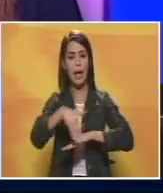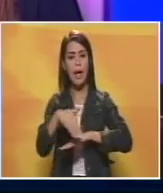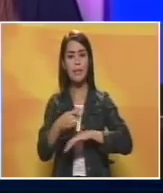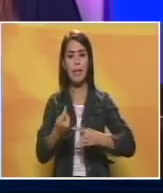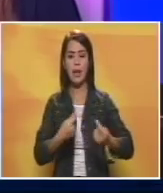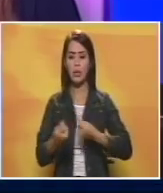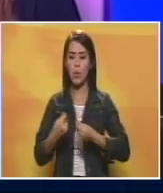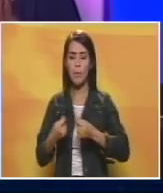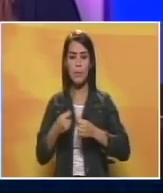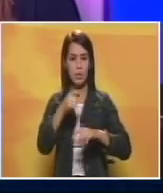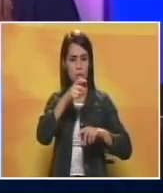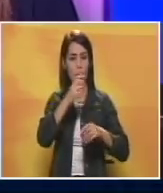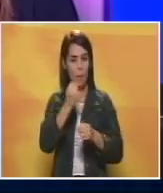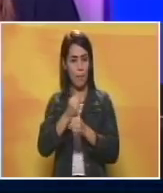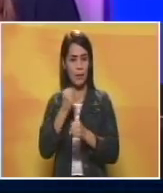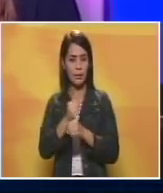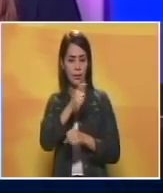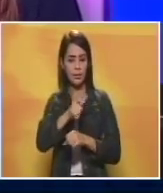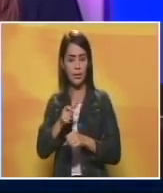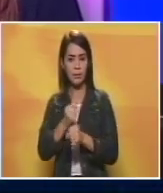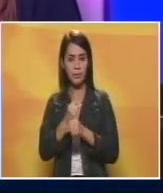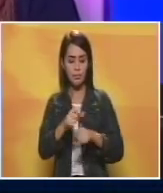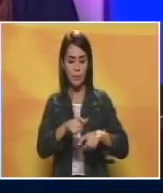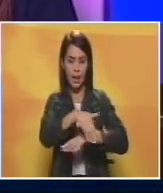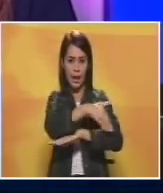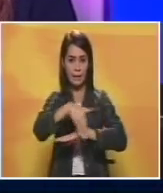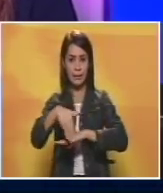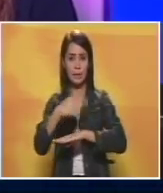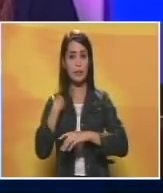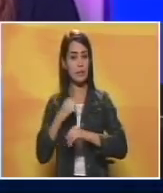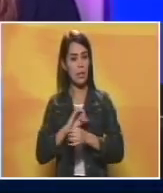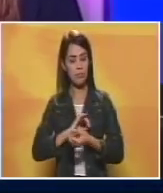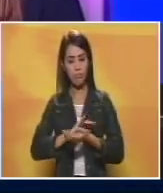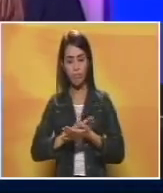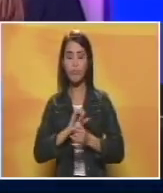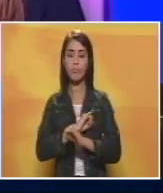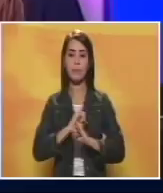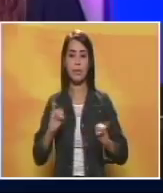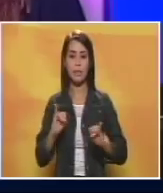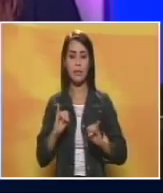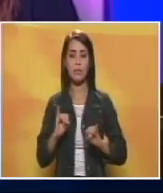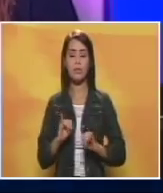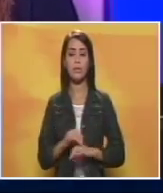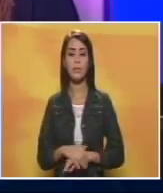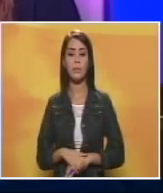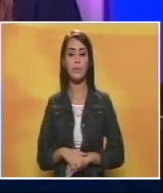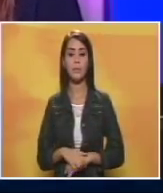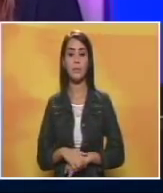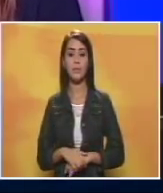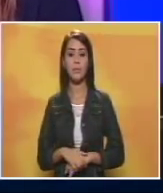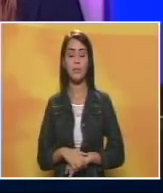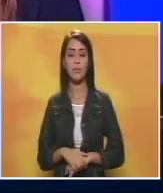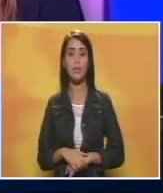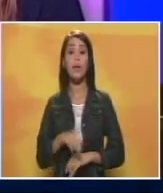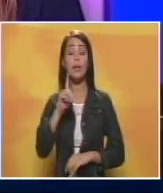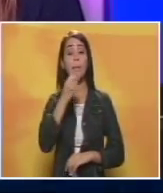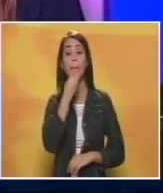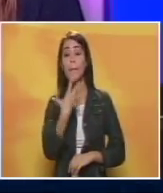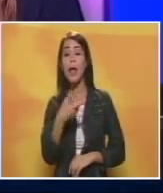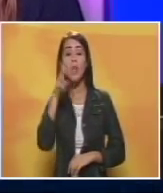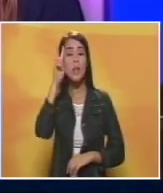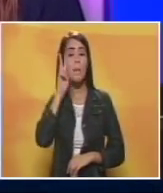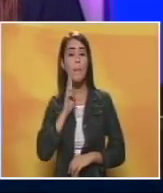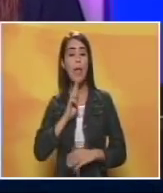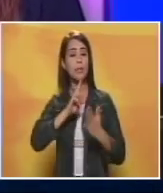social, ejecutando obras para poder reubicar a los mal llamados buhoneros. Estamos trabajando en el embellecimiento y la limpieza,